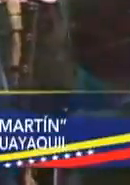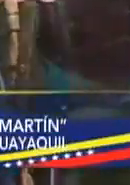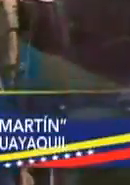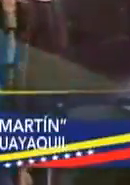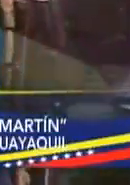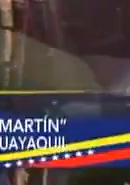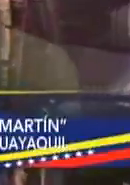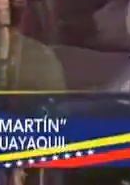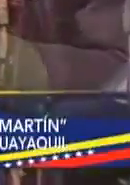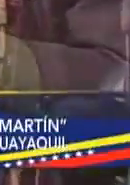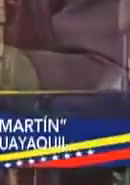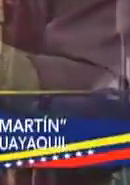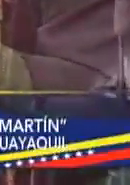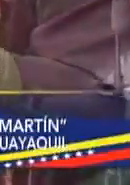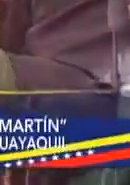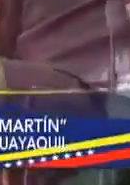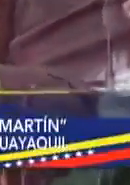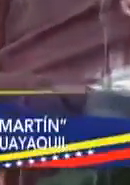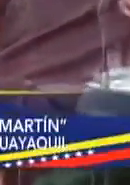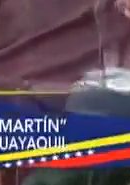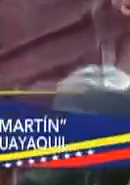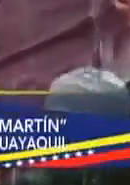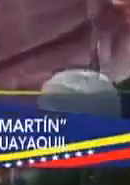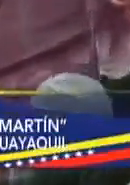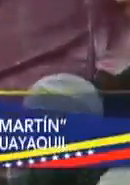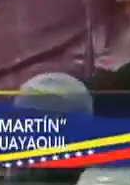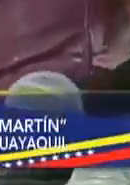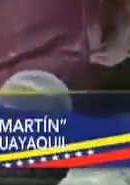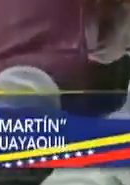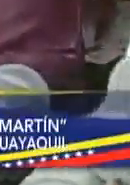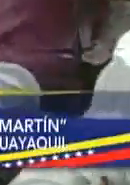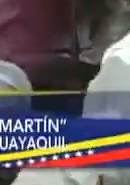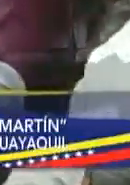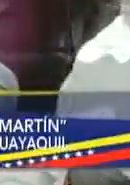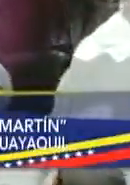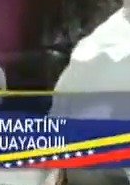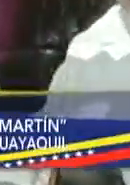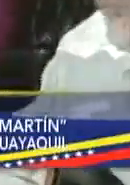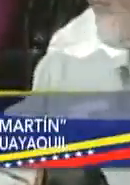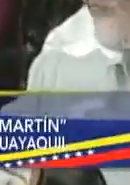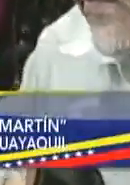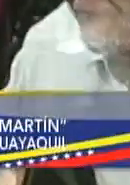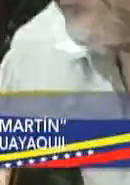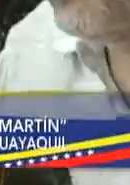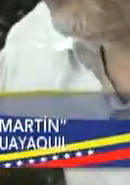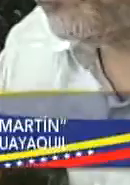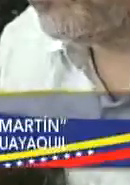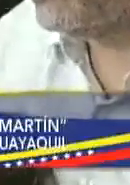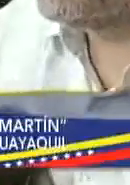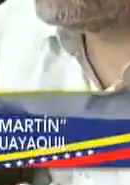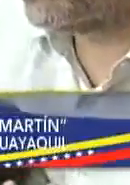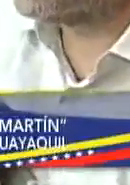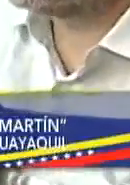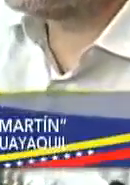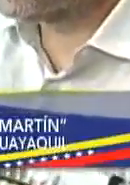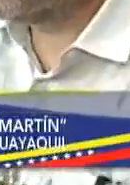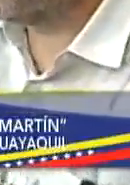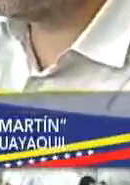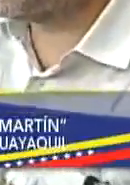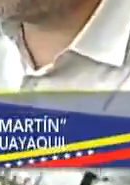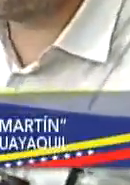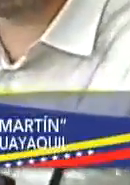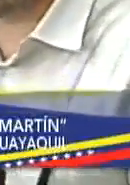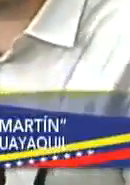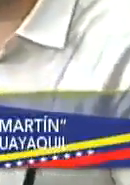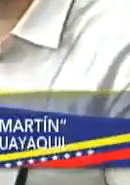honor y un apellido ese mar, lo llama el aire al pasar Bolívar, Bolívar, Bolívar, Libertador,